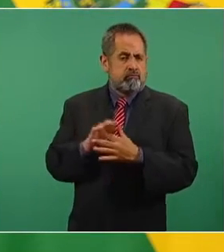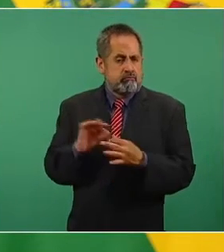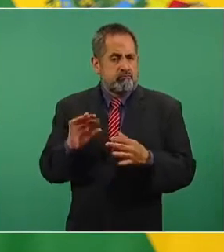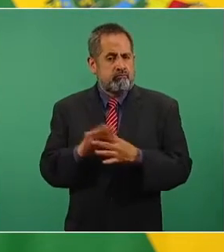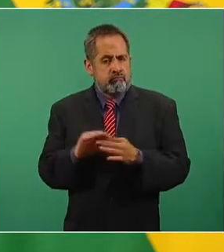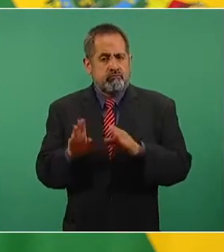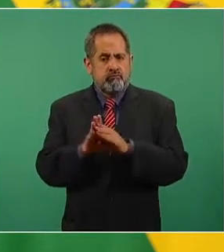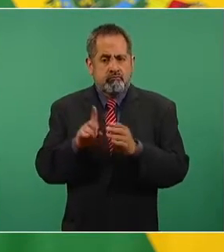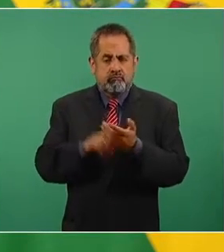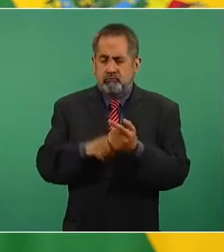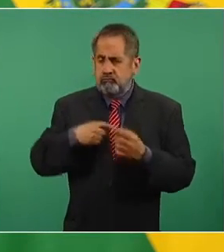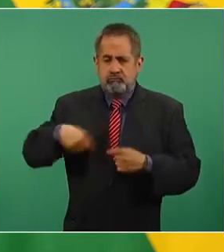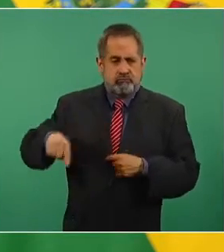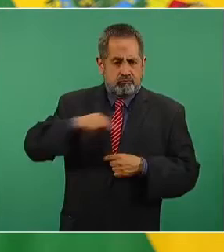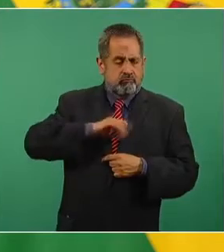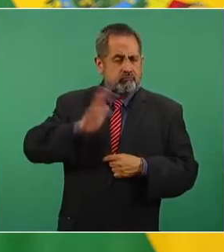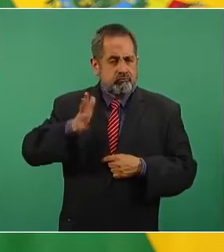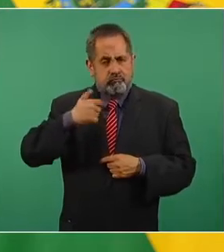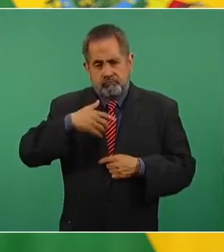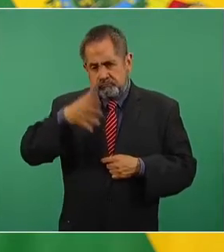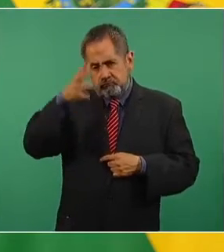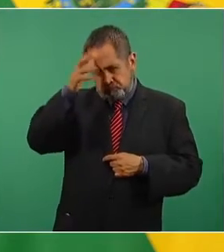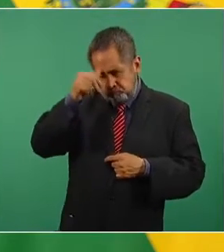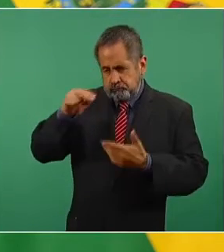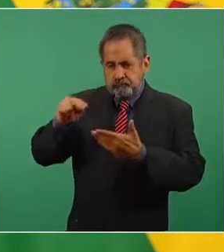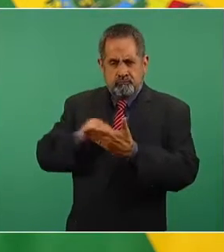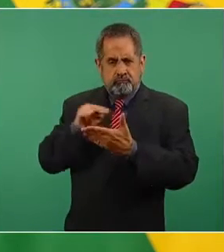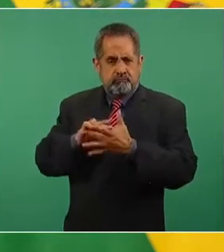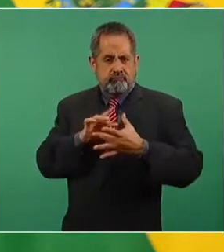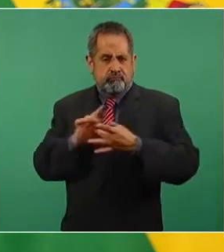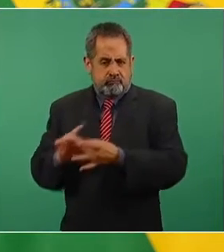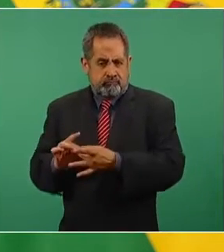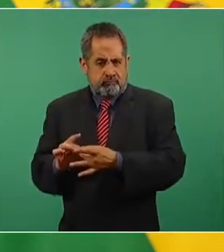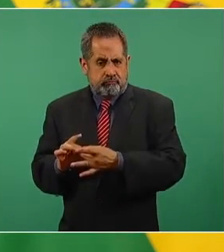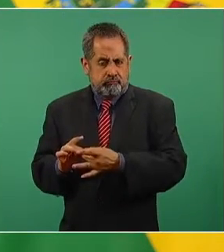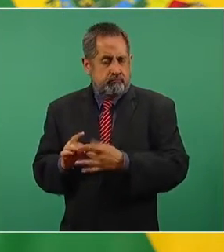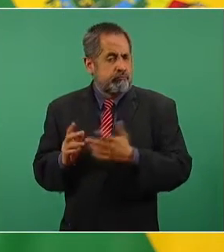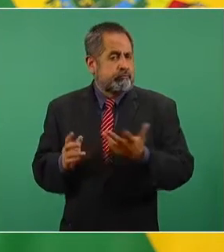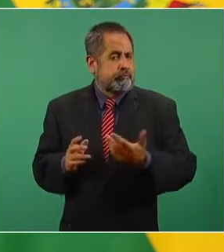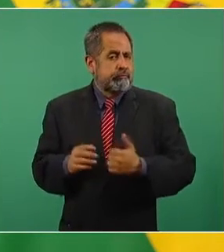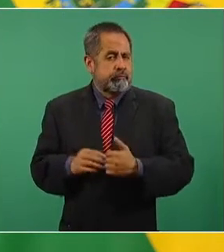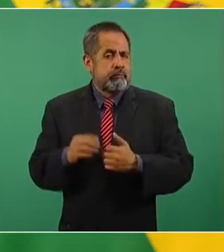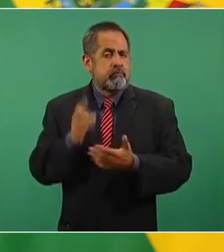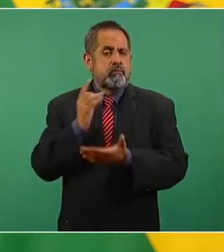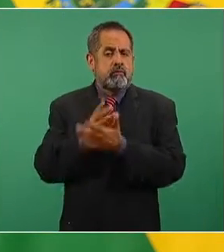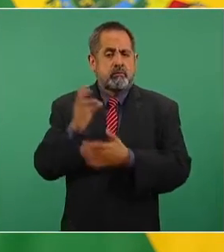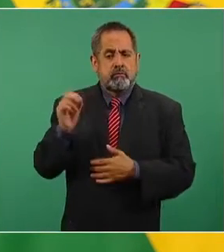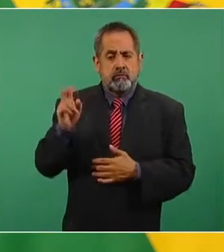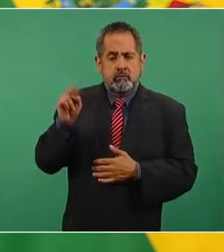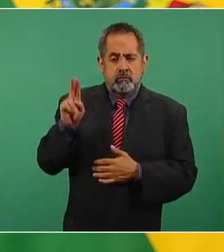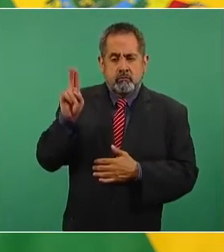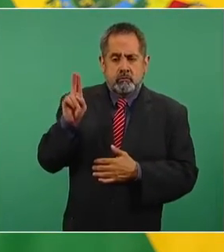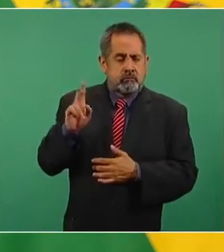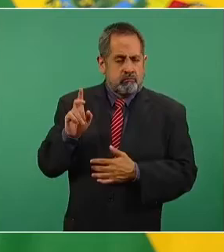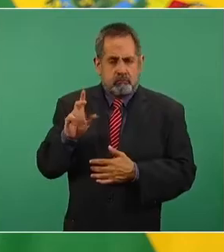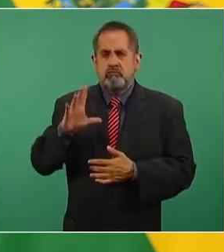los acuerdos que tenemos, no solo con la ONU,